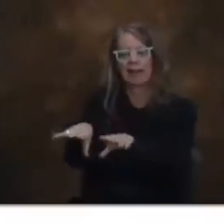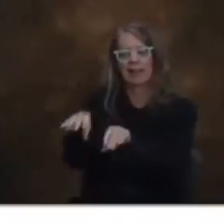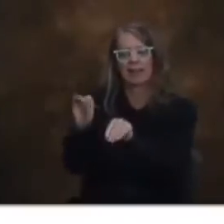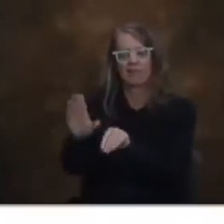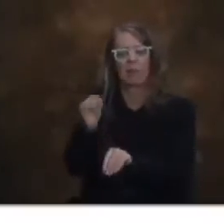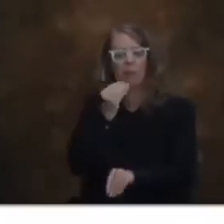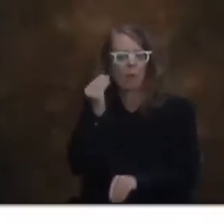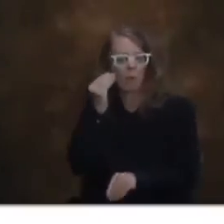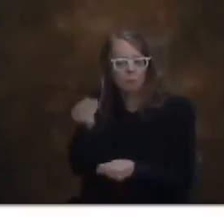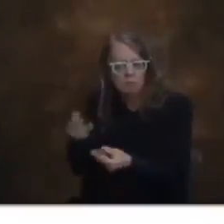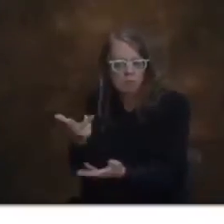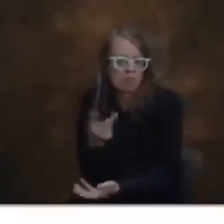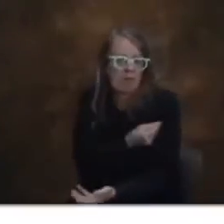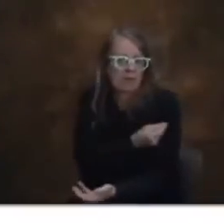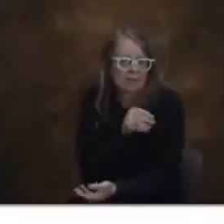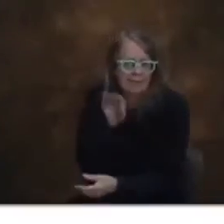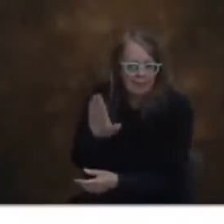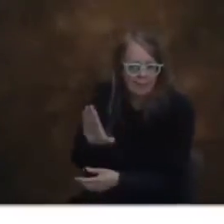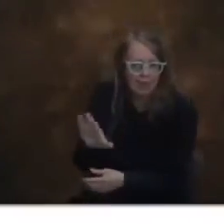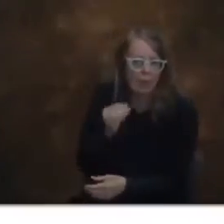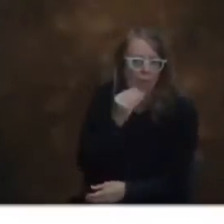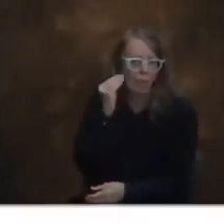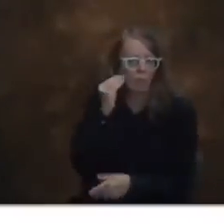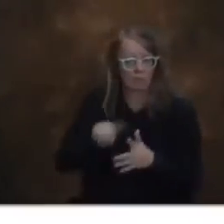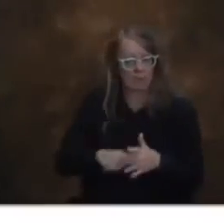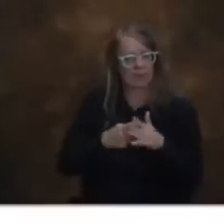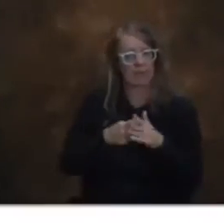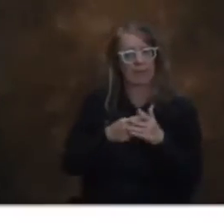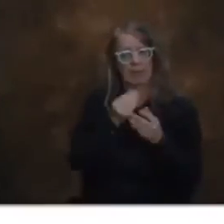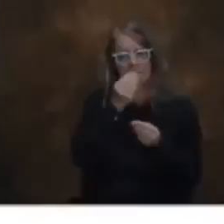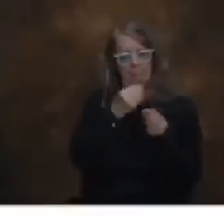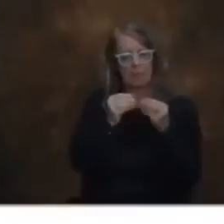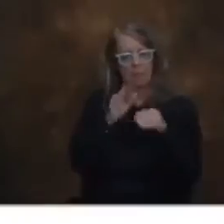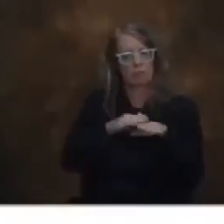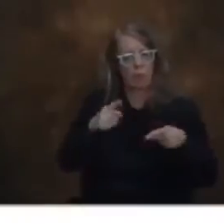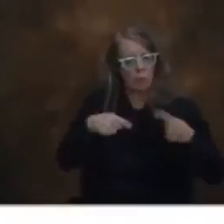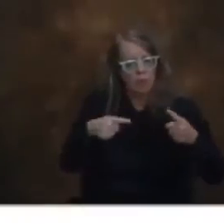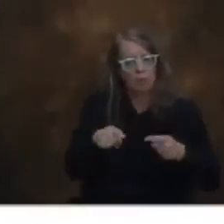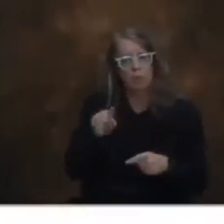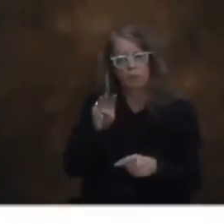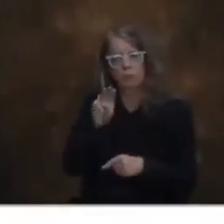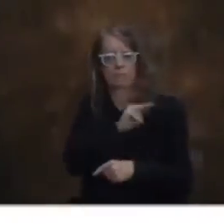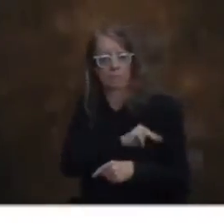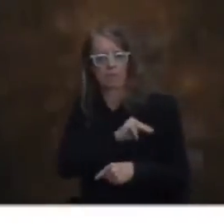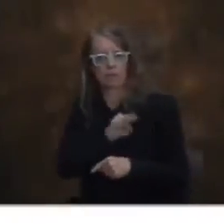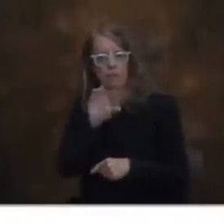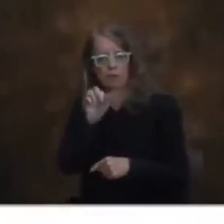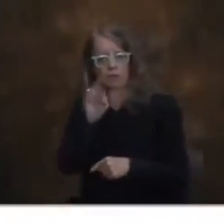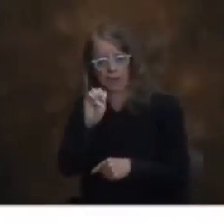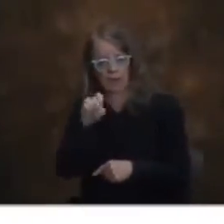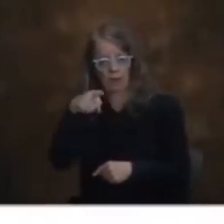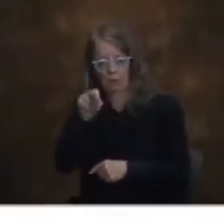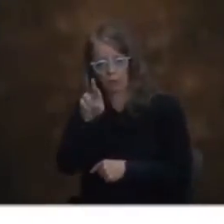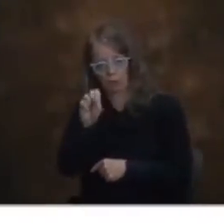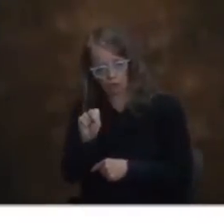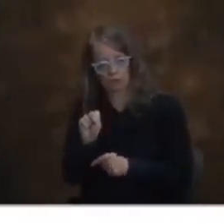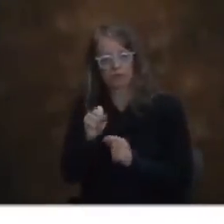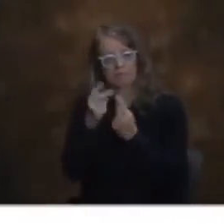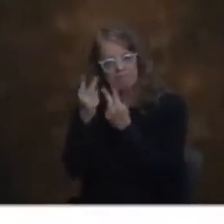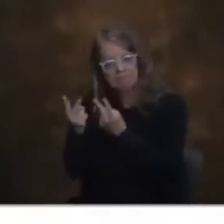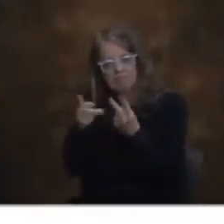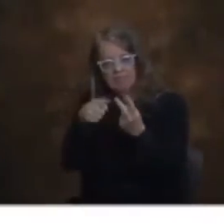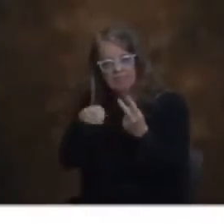kong ha estado trabajando con mis hombros internos para personas que no pueden salir de su